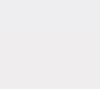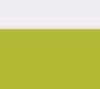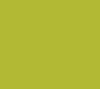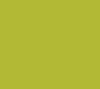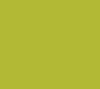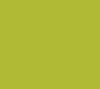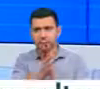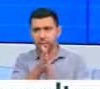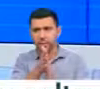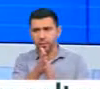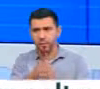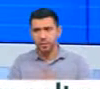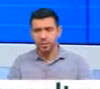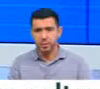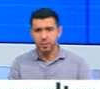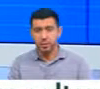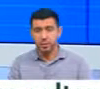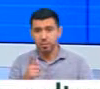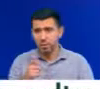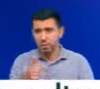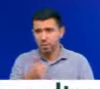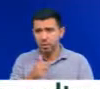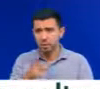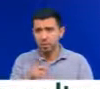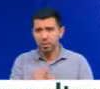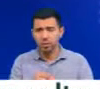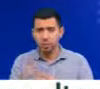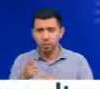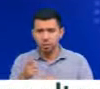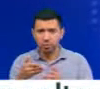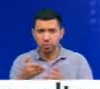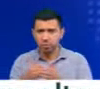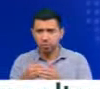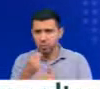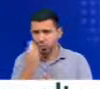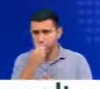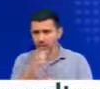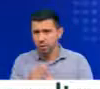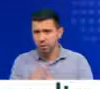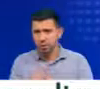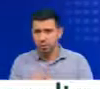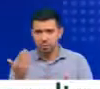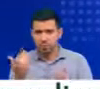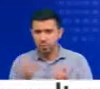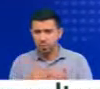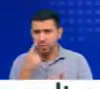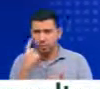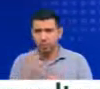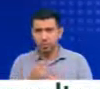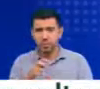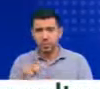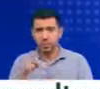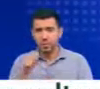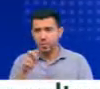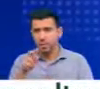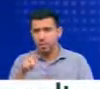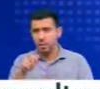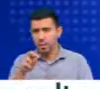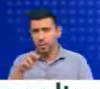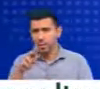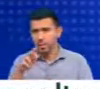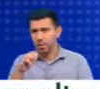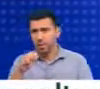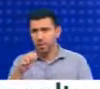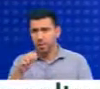Antro.com. La Dirección Antinarcótico de la Policía Nacional, en un puesto de verificación en la vía panamericana entre Fusagasugá y